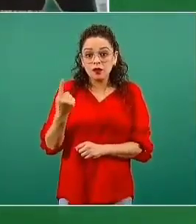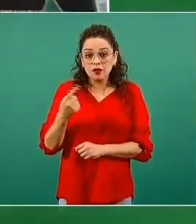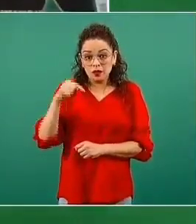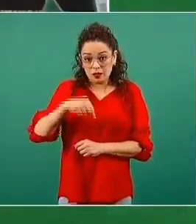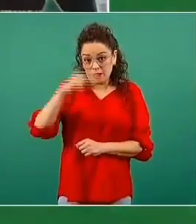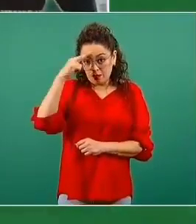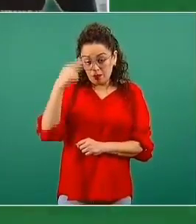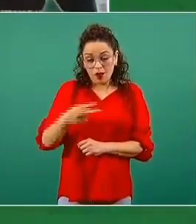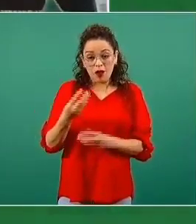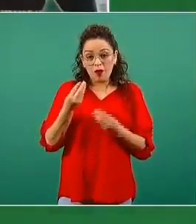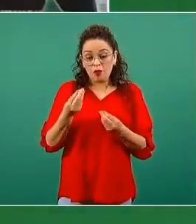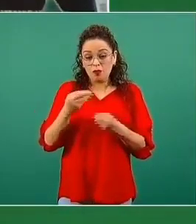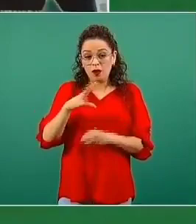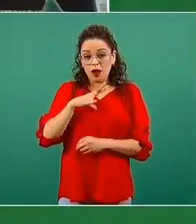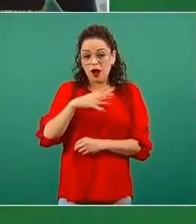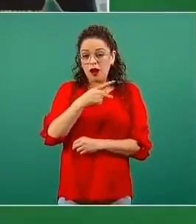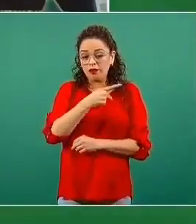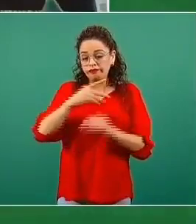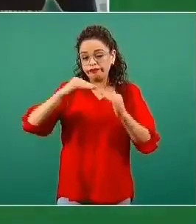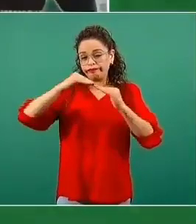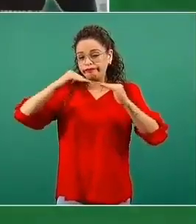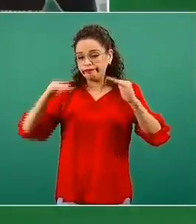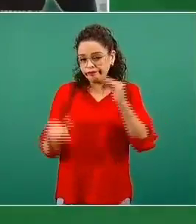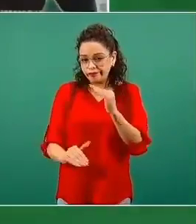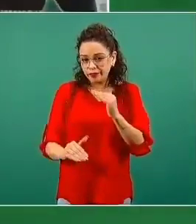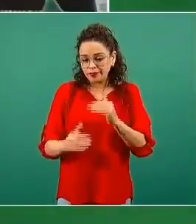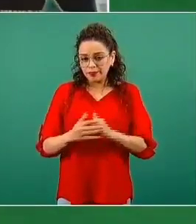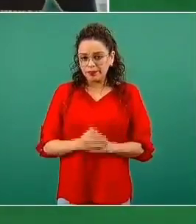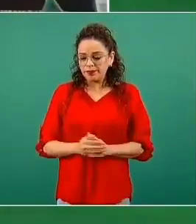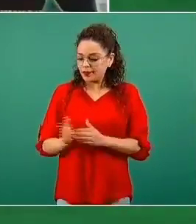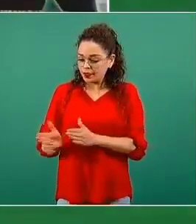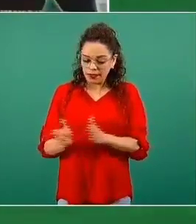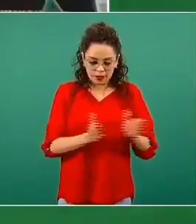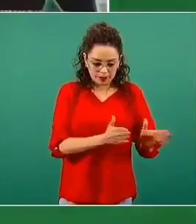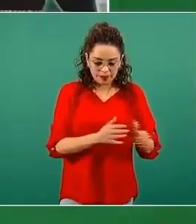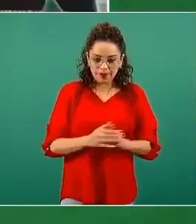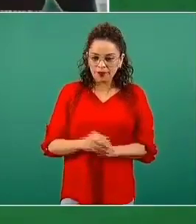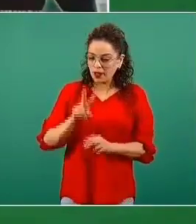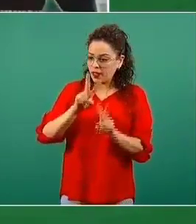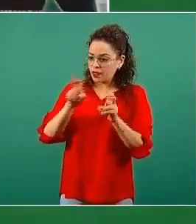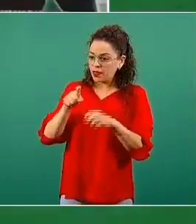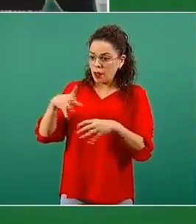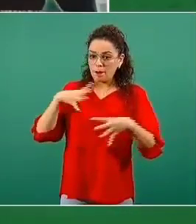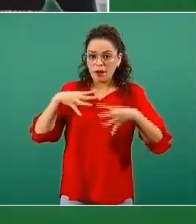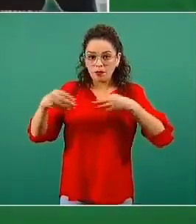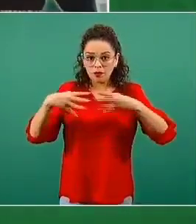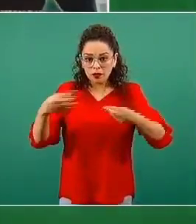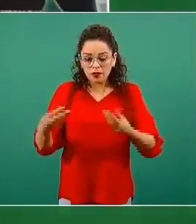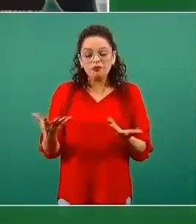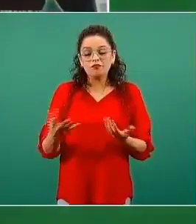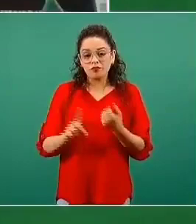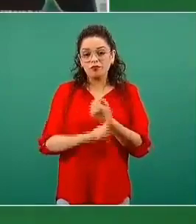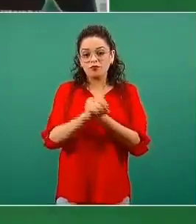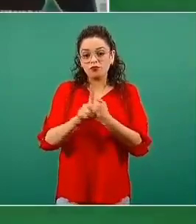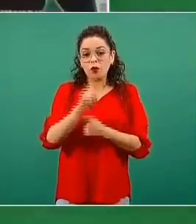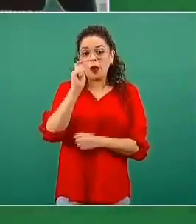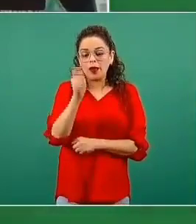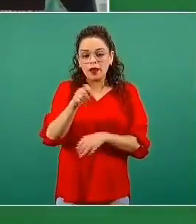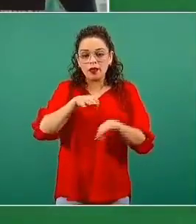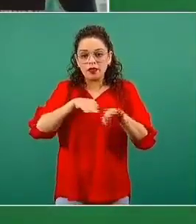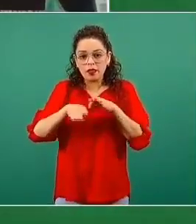tanta desigualdad. Y por otro lado, la pandemia ha tenido impactos adversos en ingresos, en